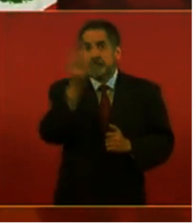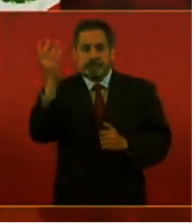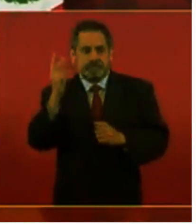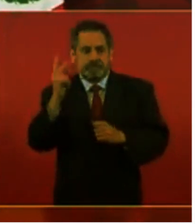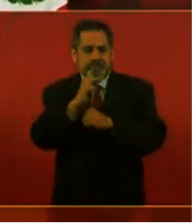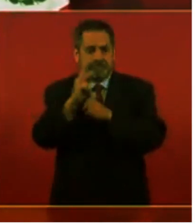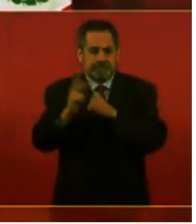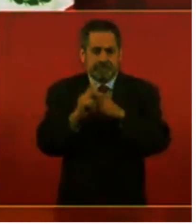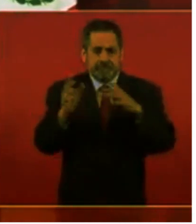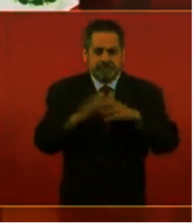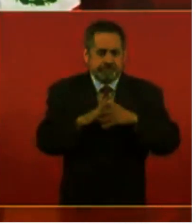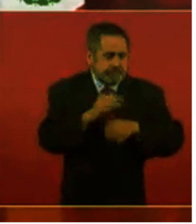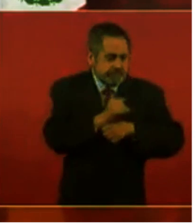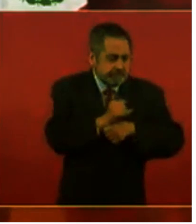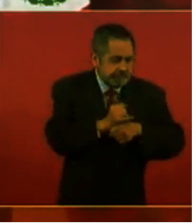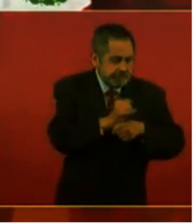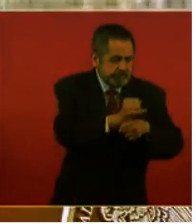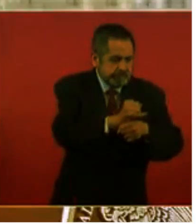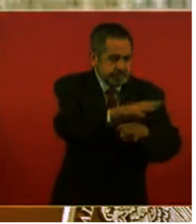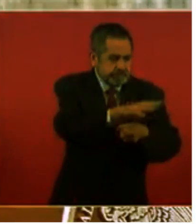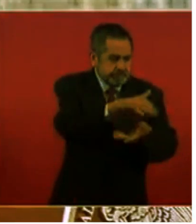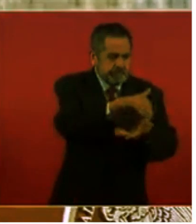se hacen investigaciones,